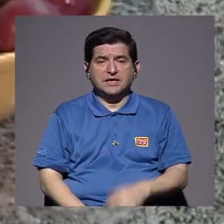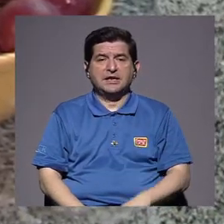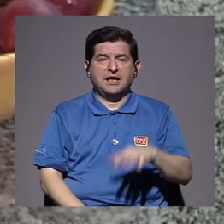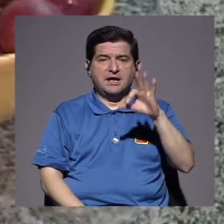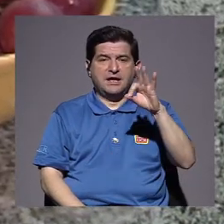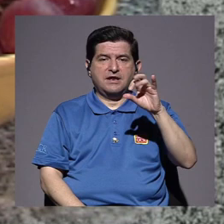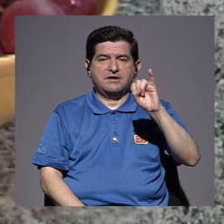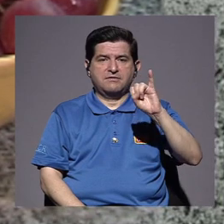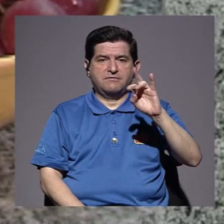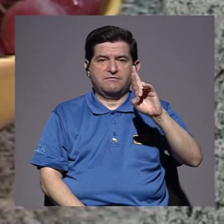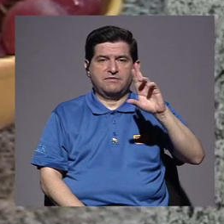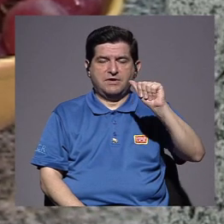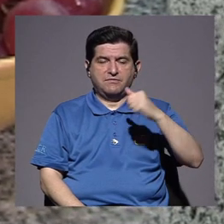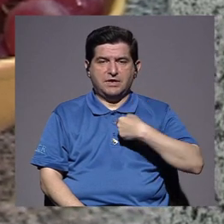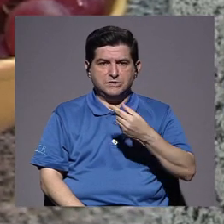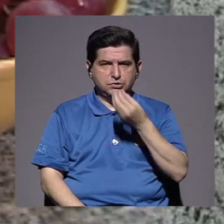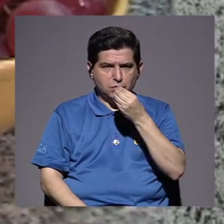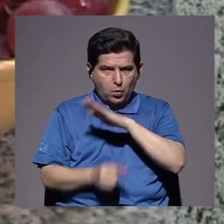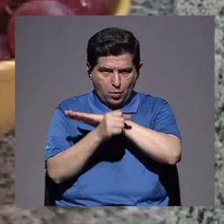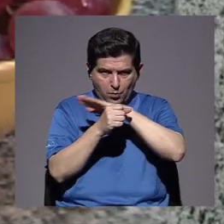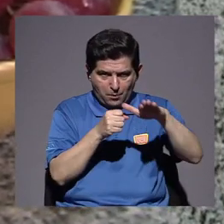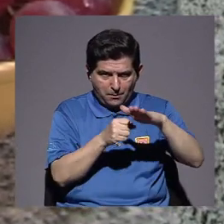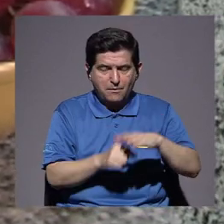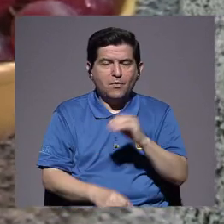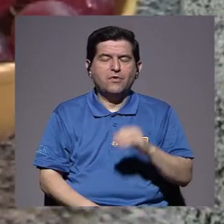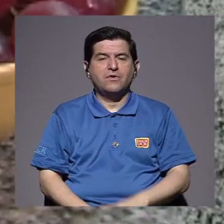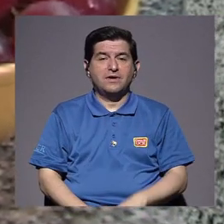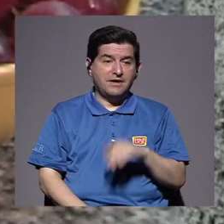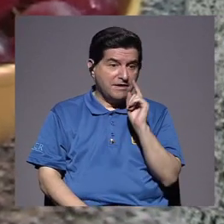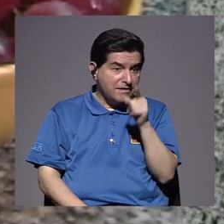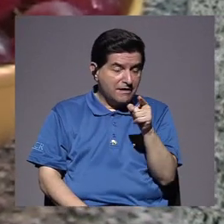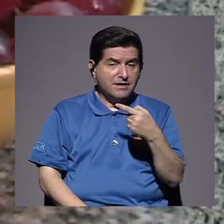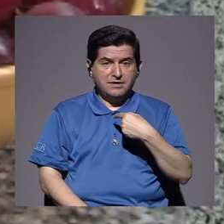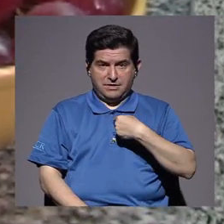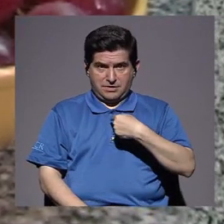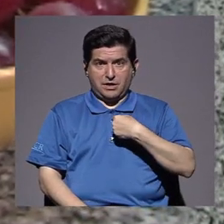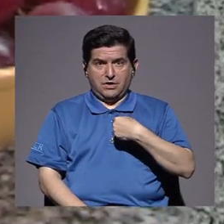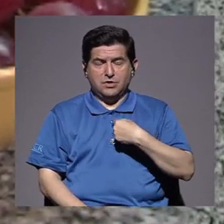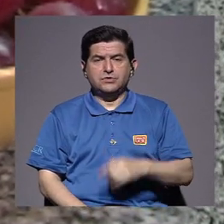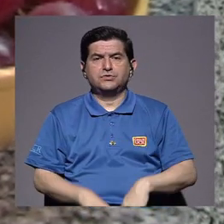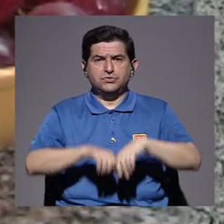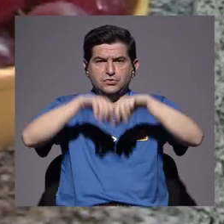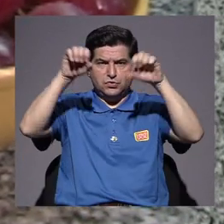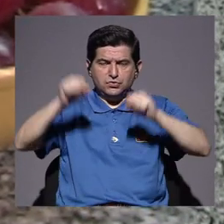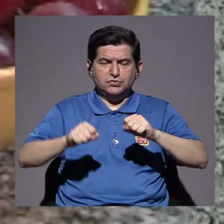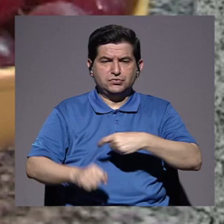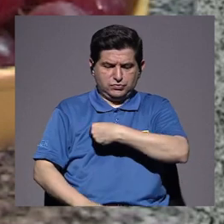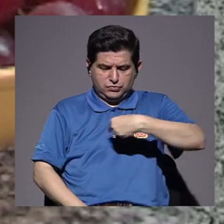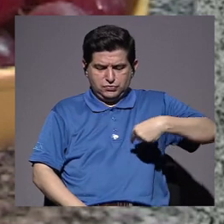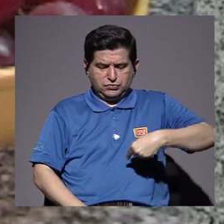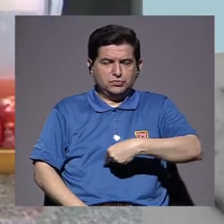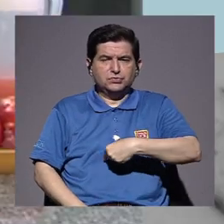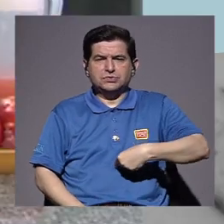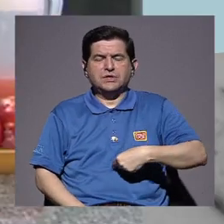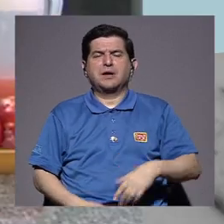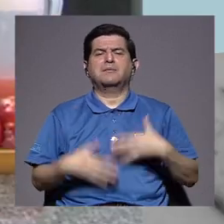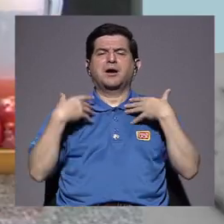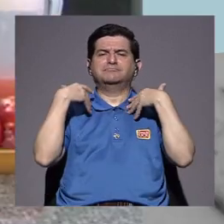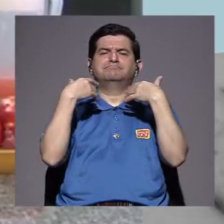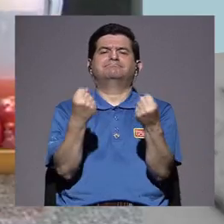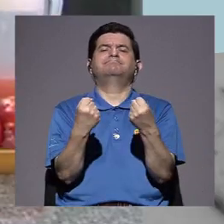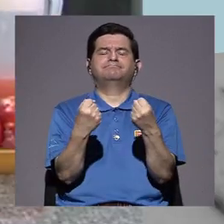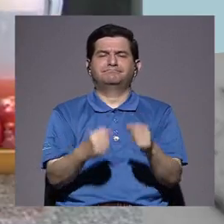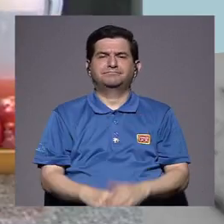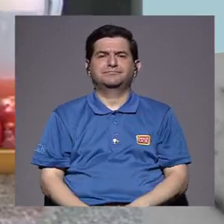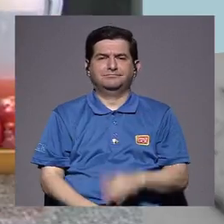tienen fibra, eso sí, si me las como enteras, y la fibra hace que yo tenga un sistema digestivo saludable y